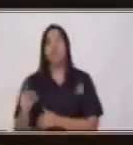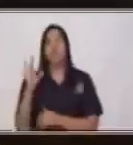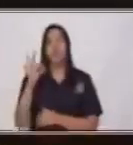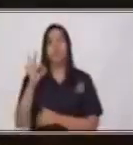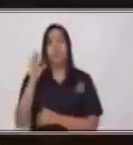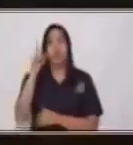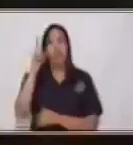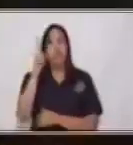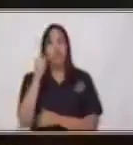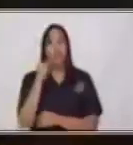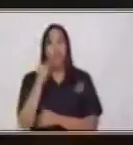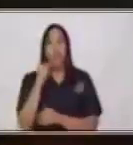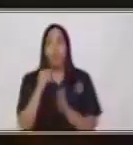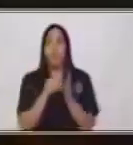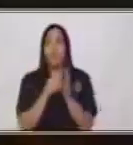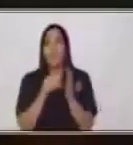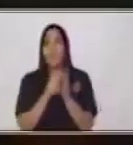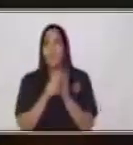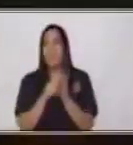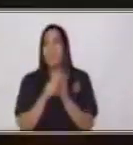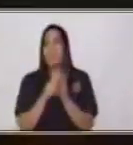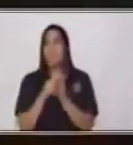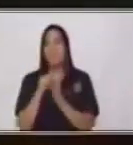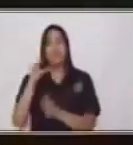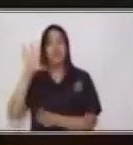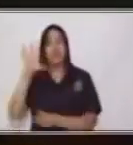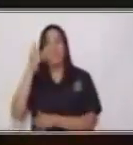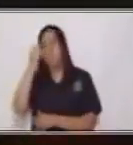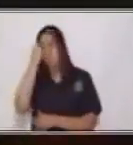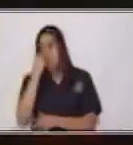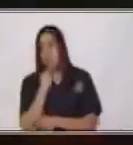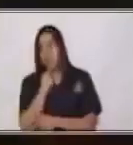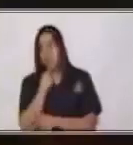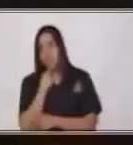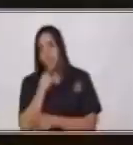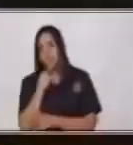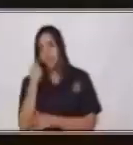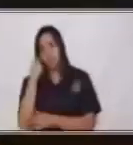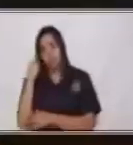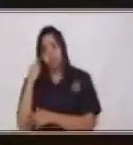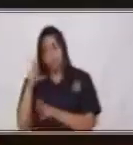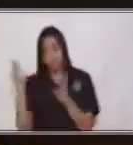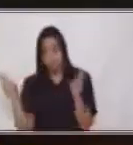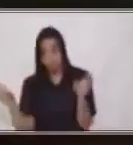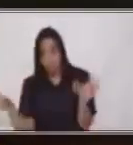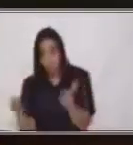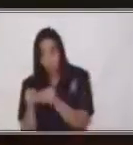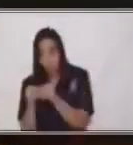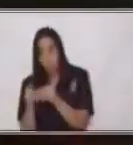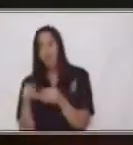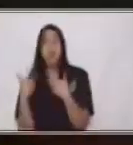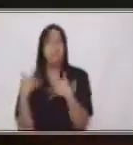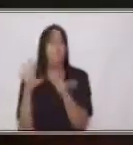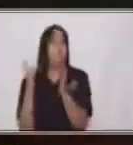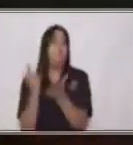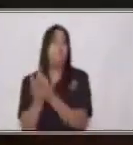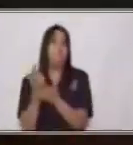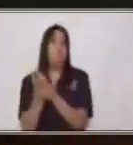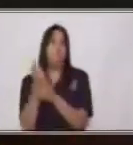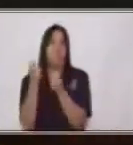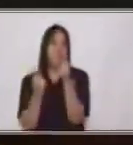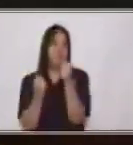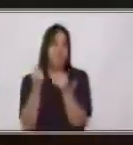quetzal y vamos a agregar los 5 centavos. Con esto hemos pagado este carro. Vamos con